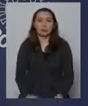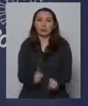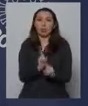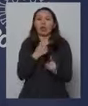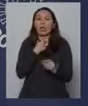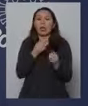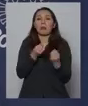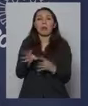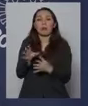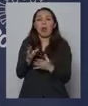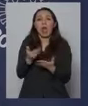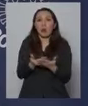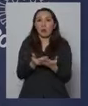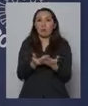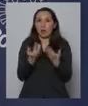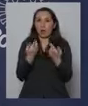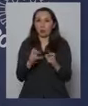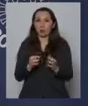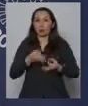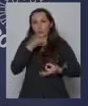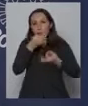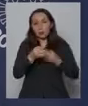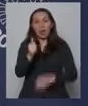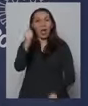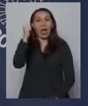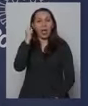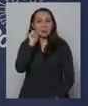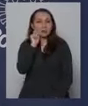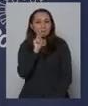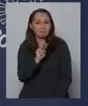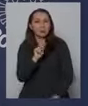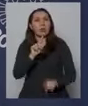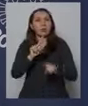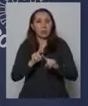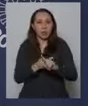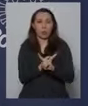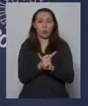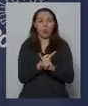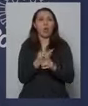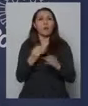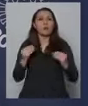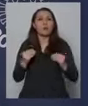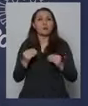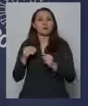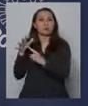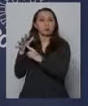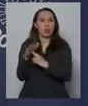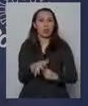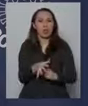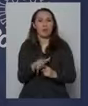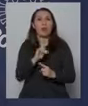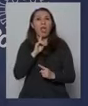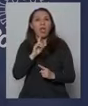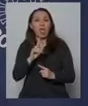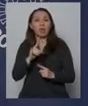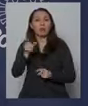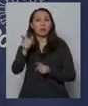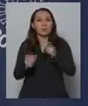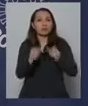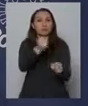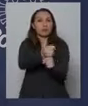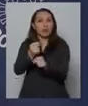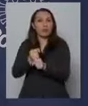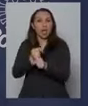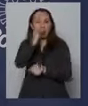quiero dejar pasar la oportunidad. Ayer hemos visto nuevamente actos de discriminación en contra de los trabajadores